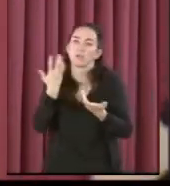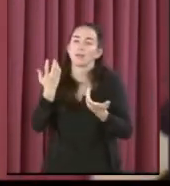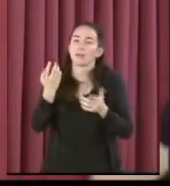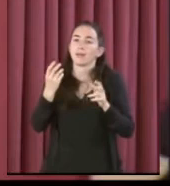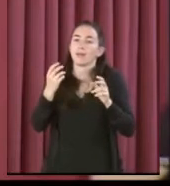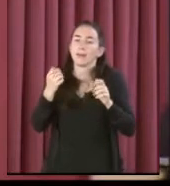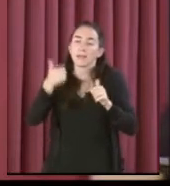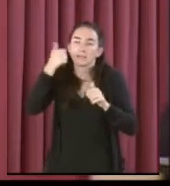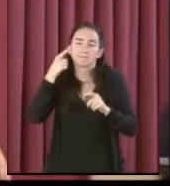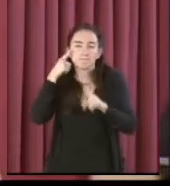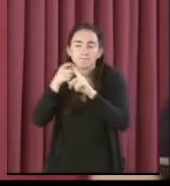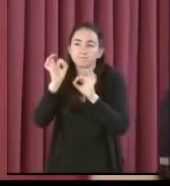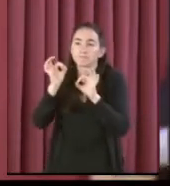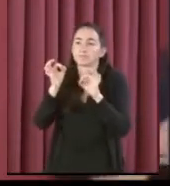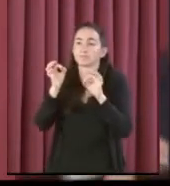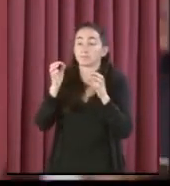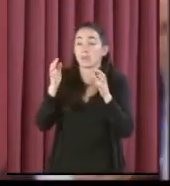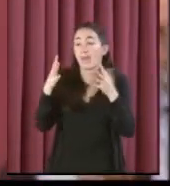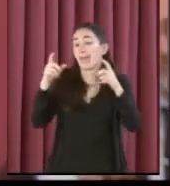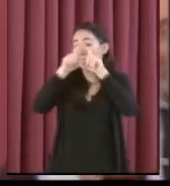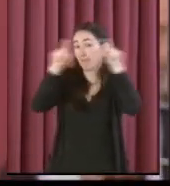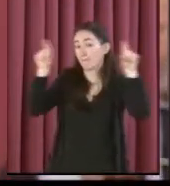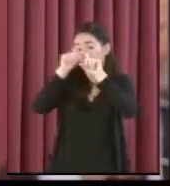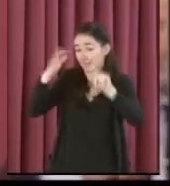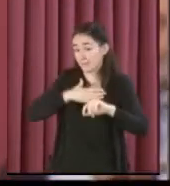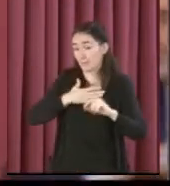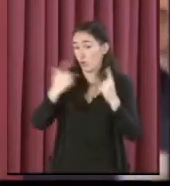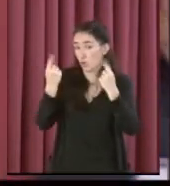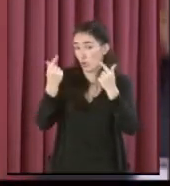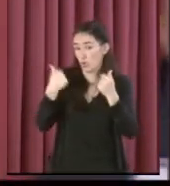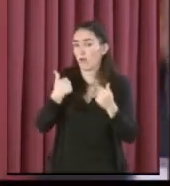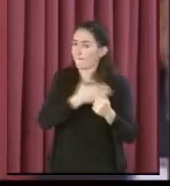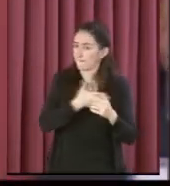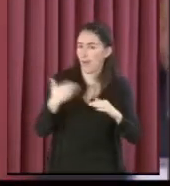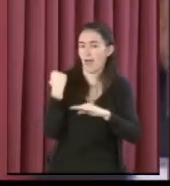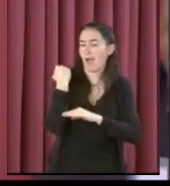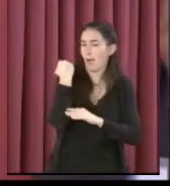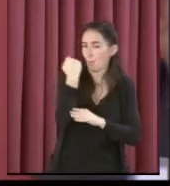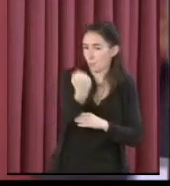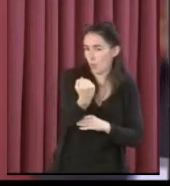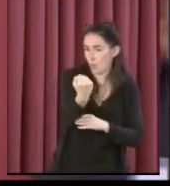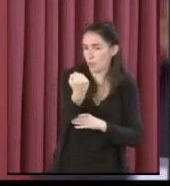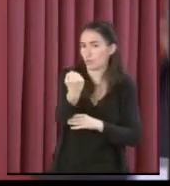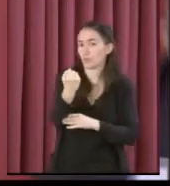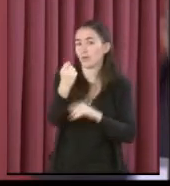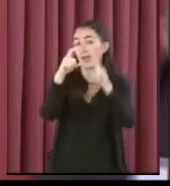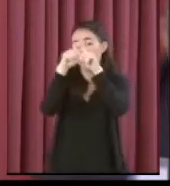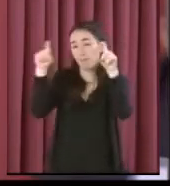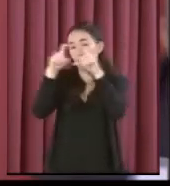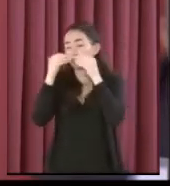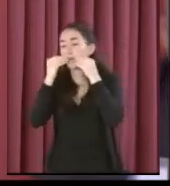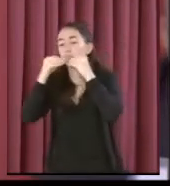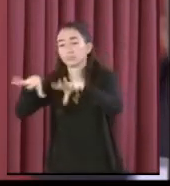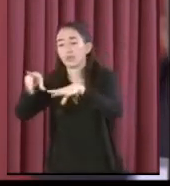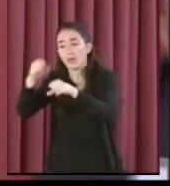fundamentalmente a nuestro tejido empresarial local, dirigidos a las empresas subcontratistas,